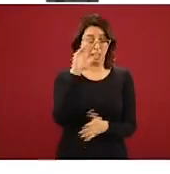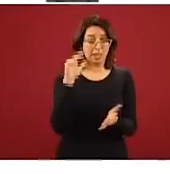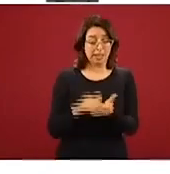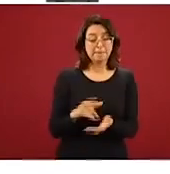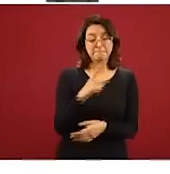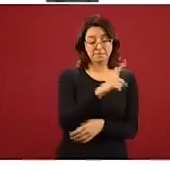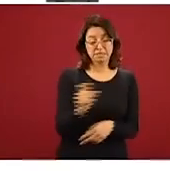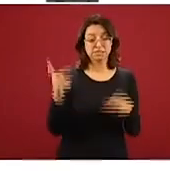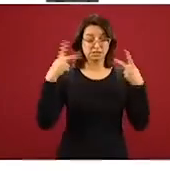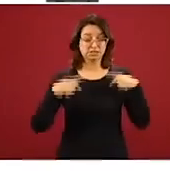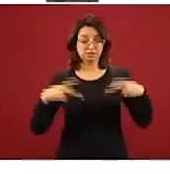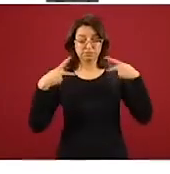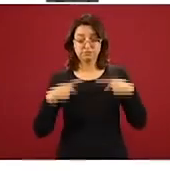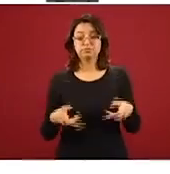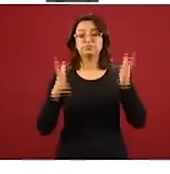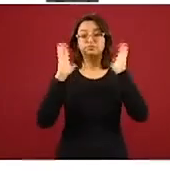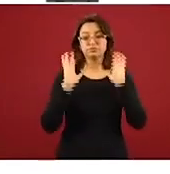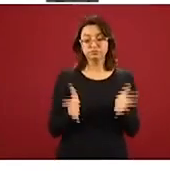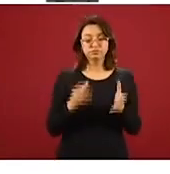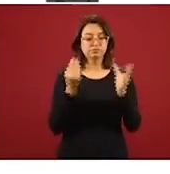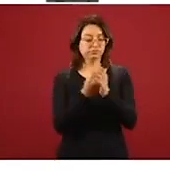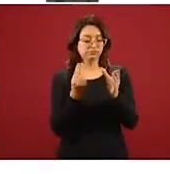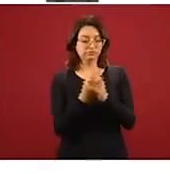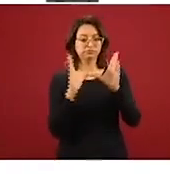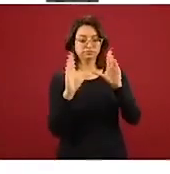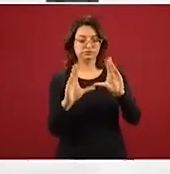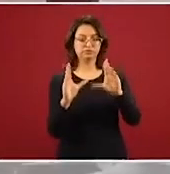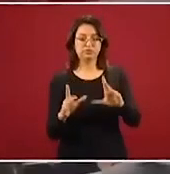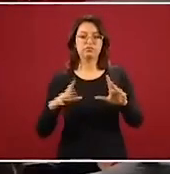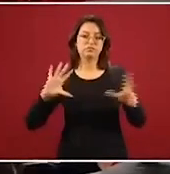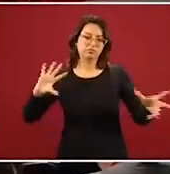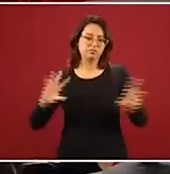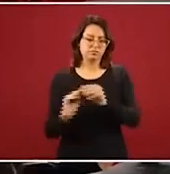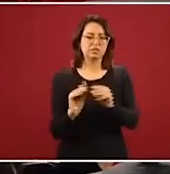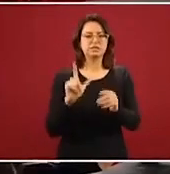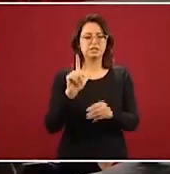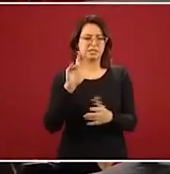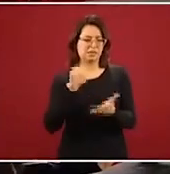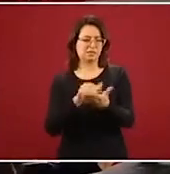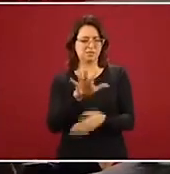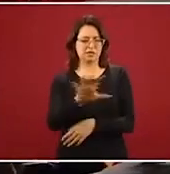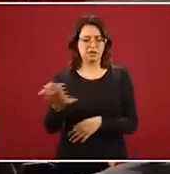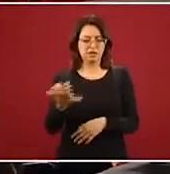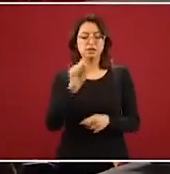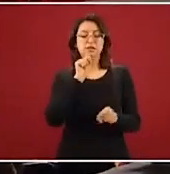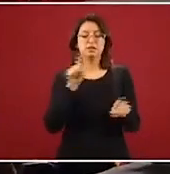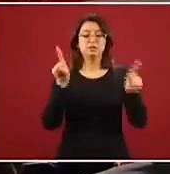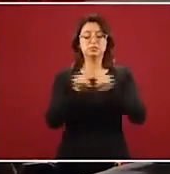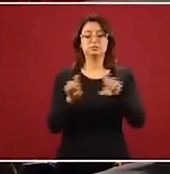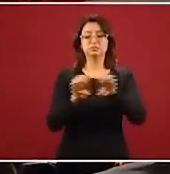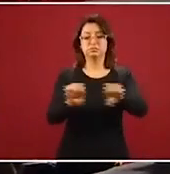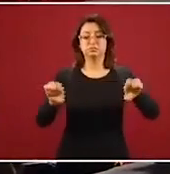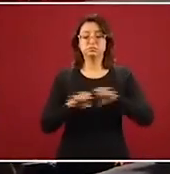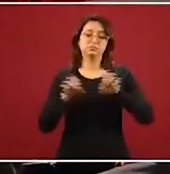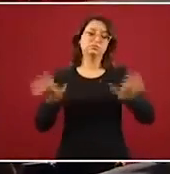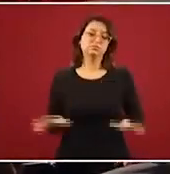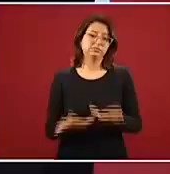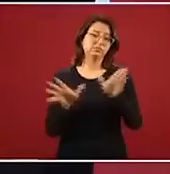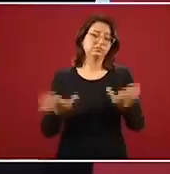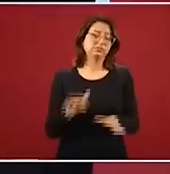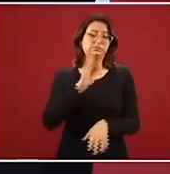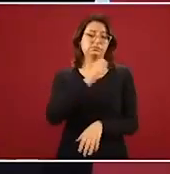estos 7.500 y se integrarán a los equipos de promoción de la salud en los estados